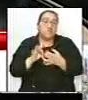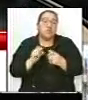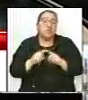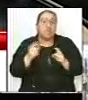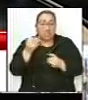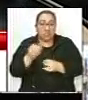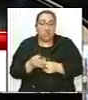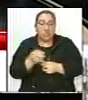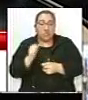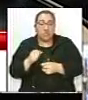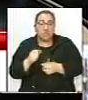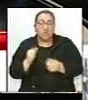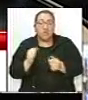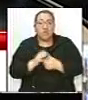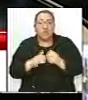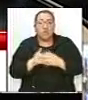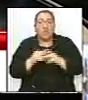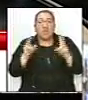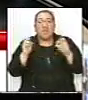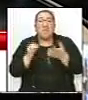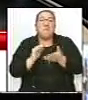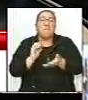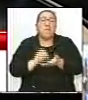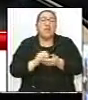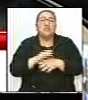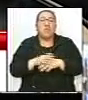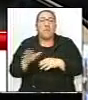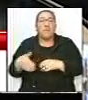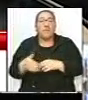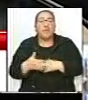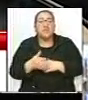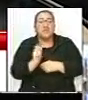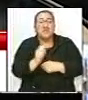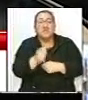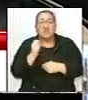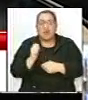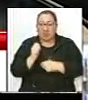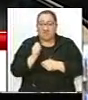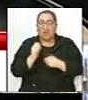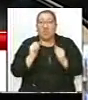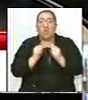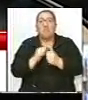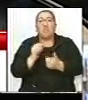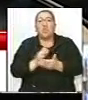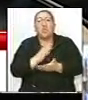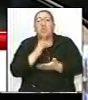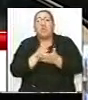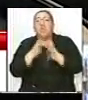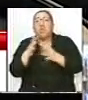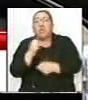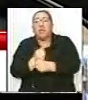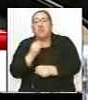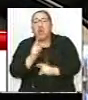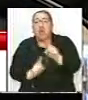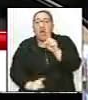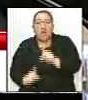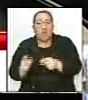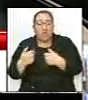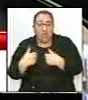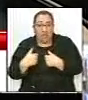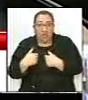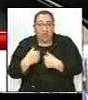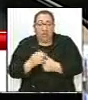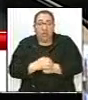general, y más aún en el sector pesquero, como una alternativa frente a los problemas de desocupación, etcétera, que se tiene. Más aún